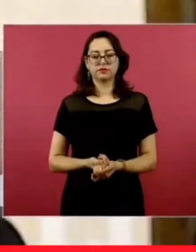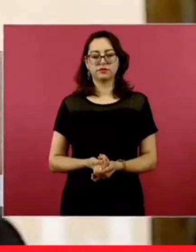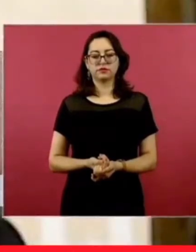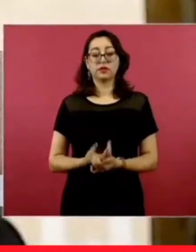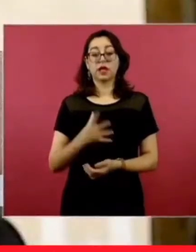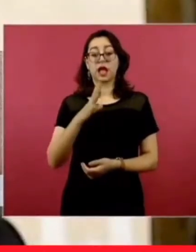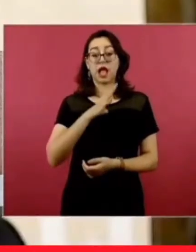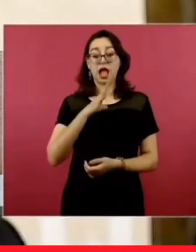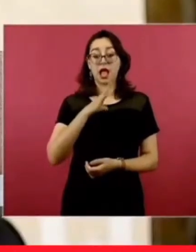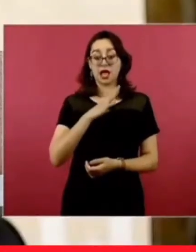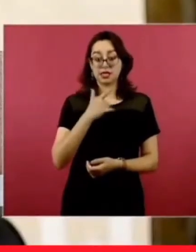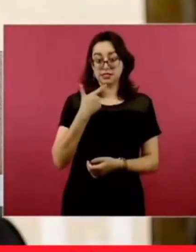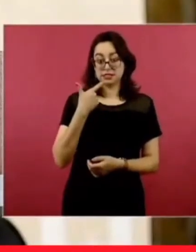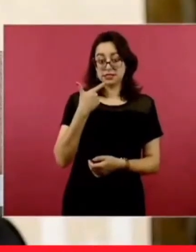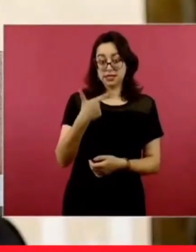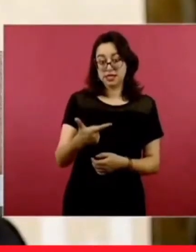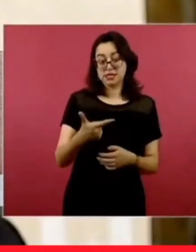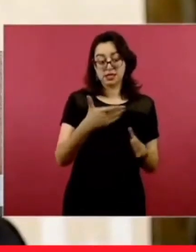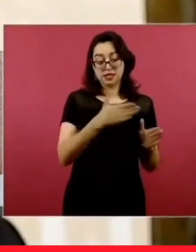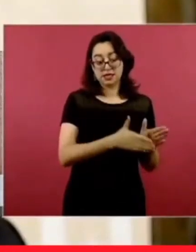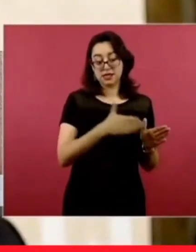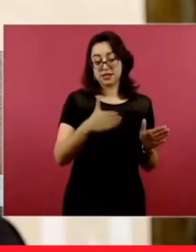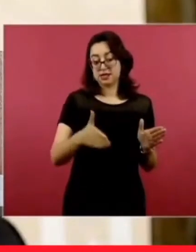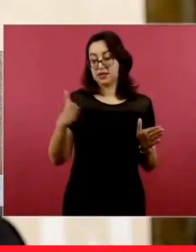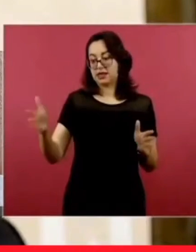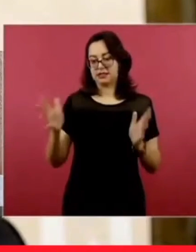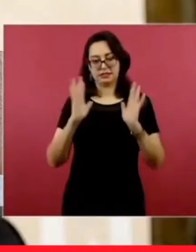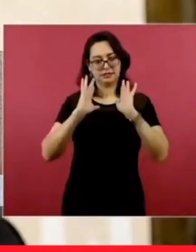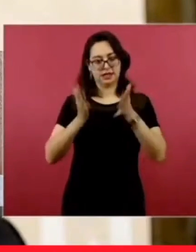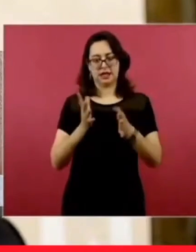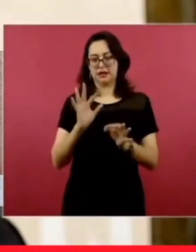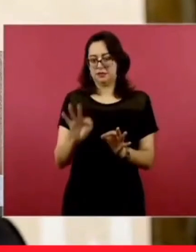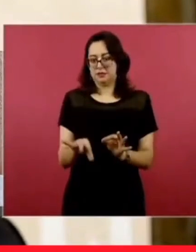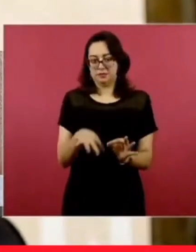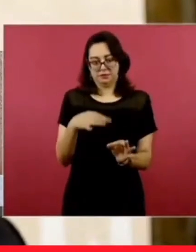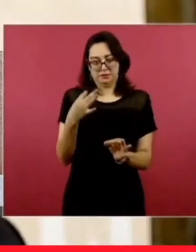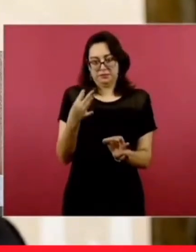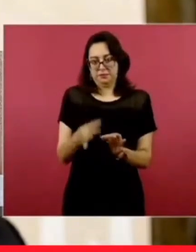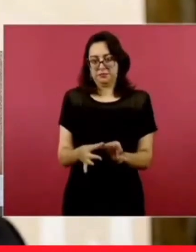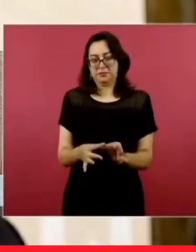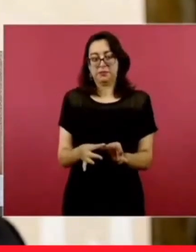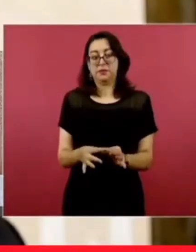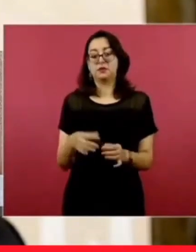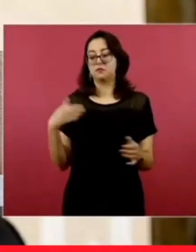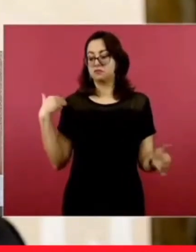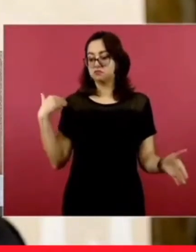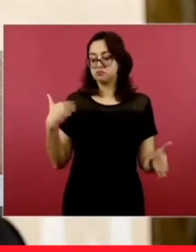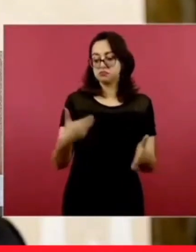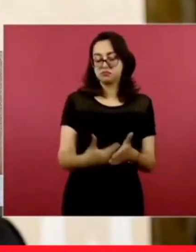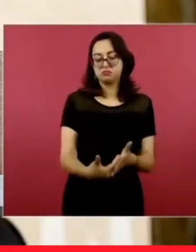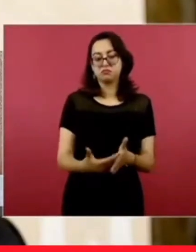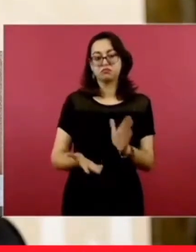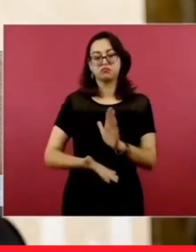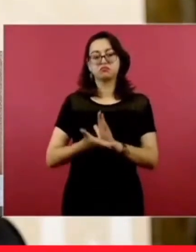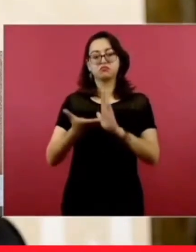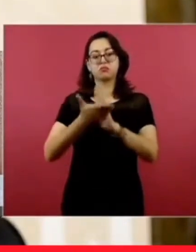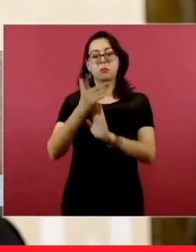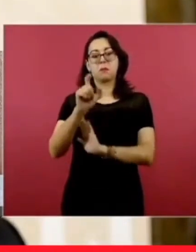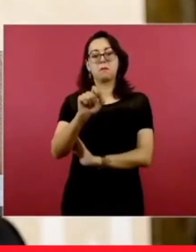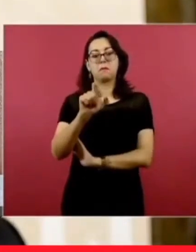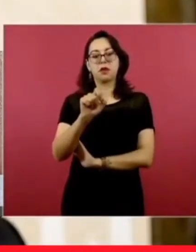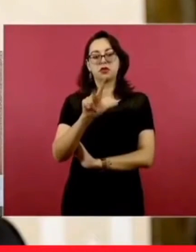Tenemos 7 frentes terminados y lo que nos lleva a un avance de 28% de la obra